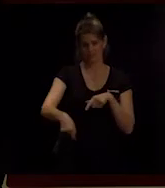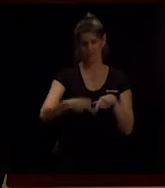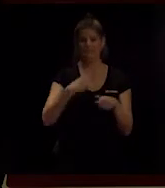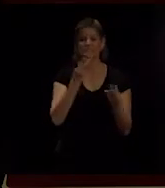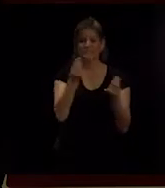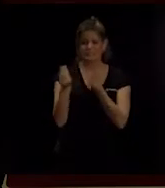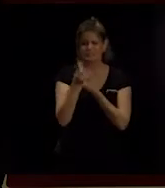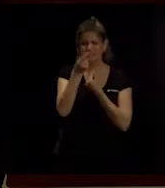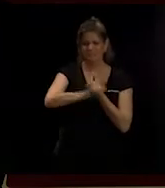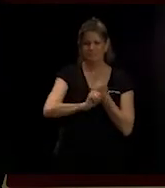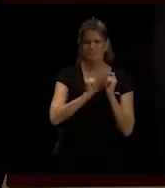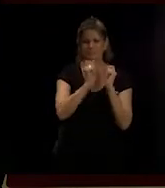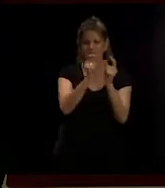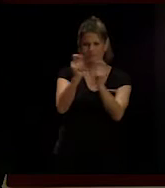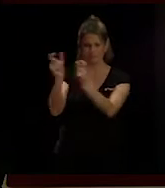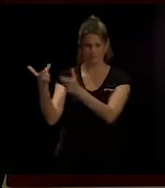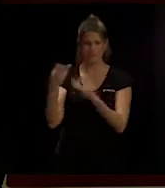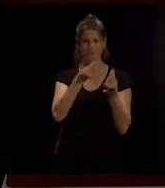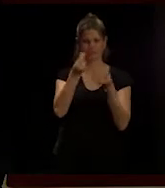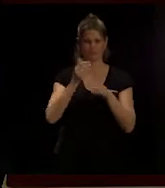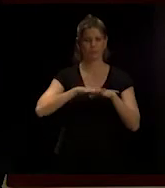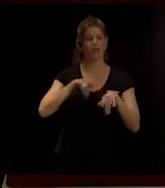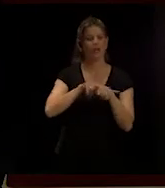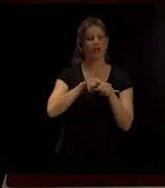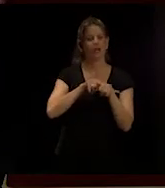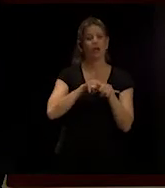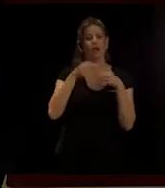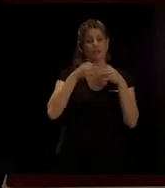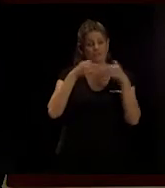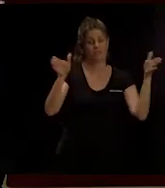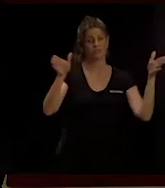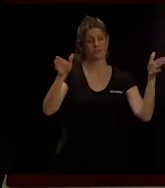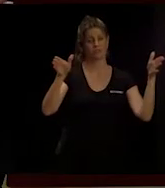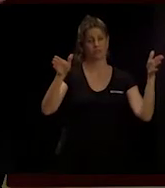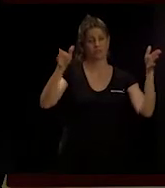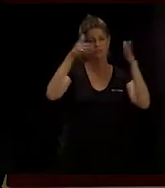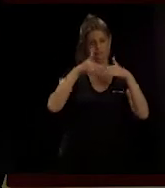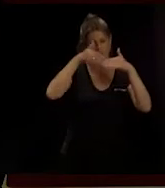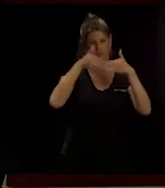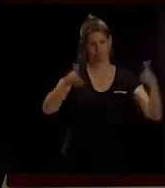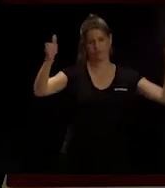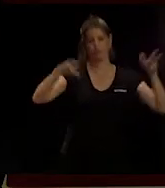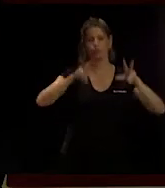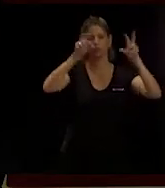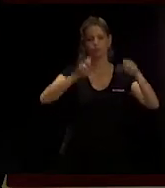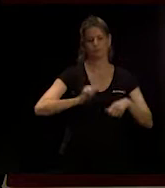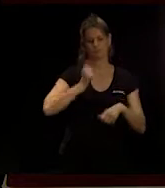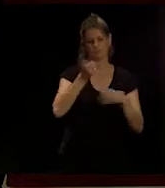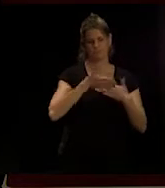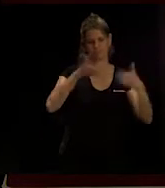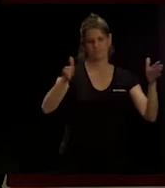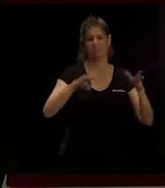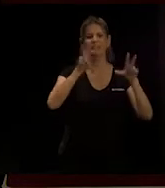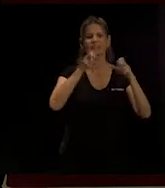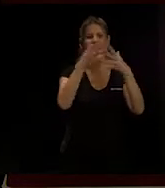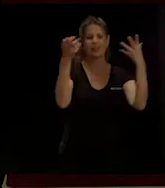también, y así se proponen dentro de lo que es la intención de las jornadas, de abrir el espectro, el escaparate, no ya solamente al lema de la